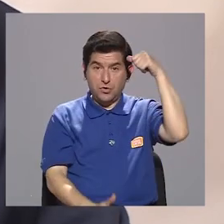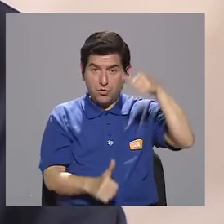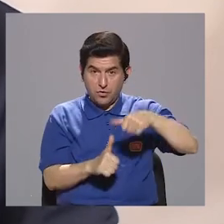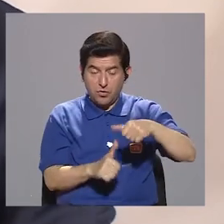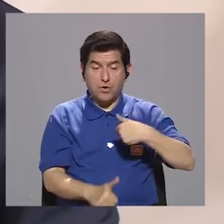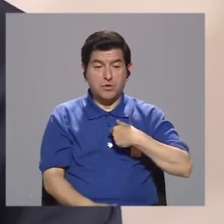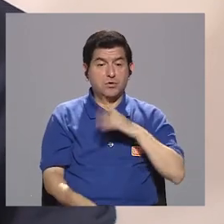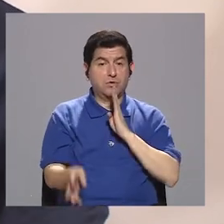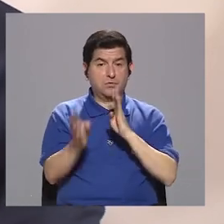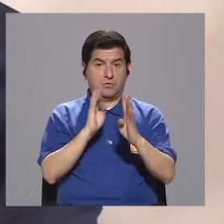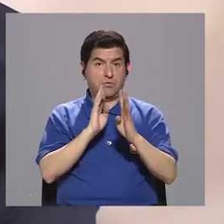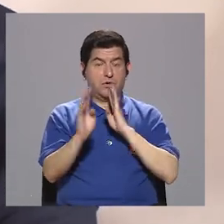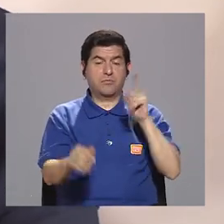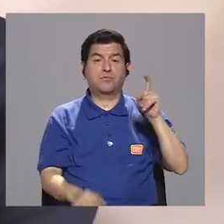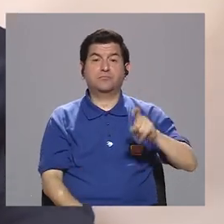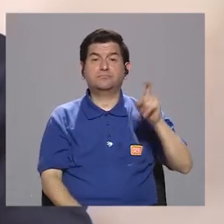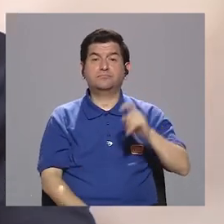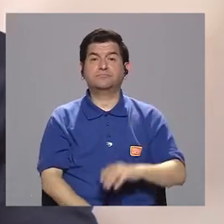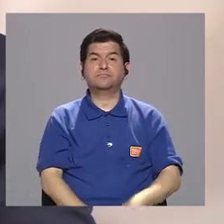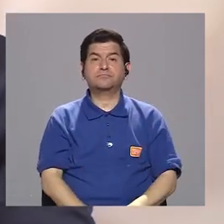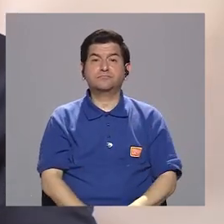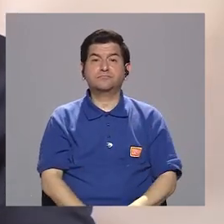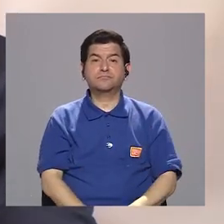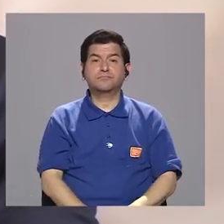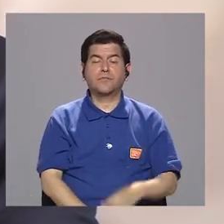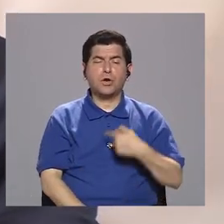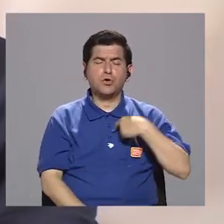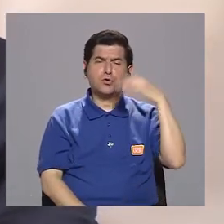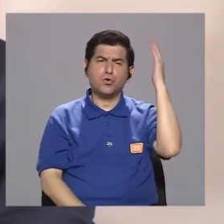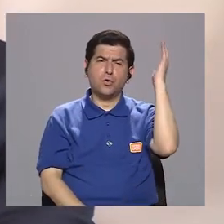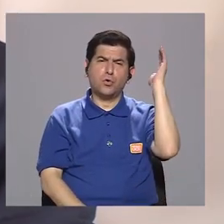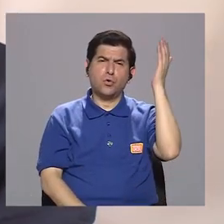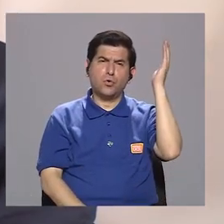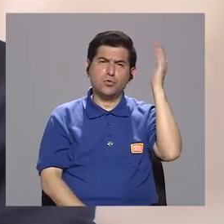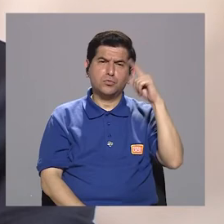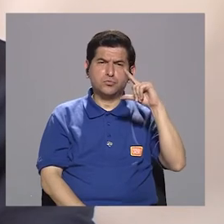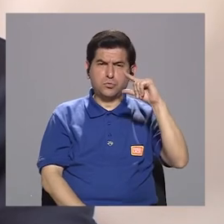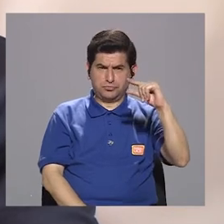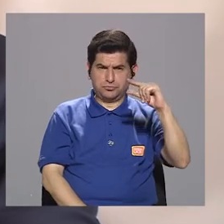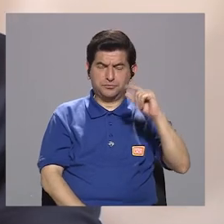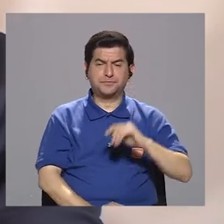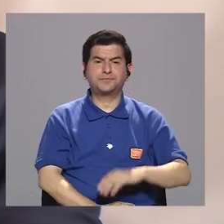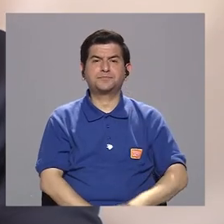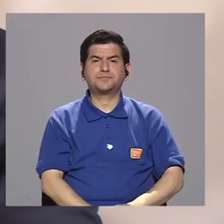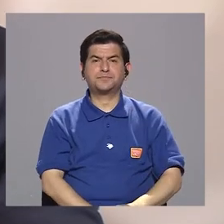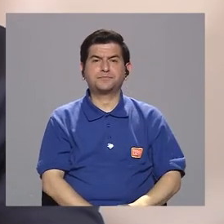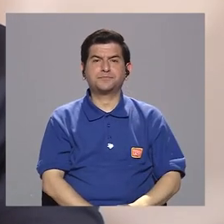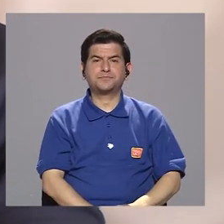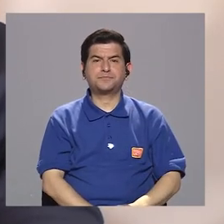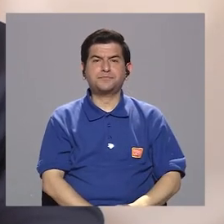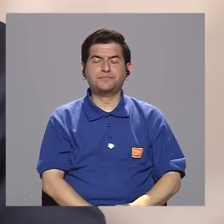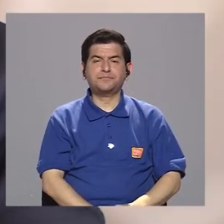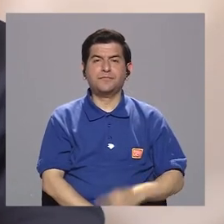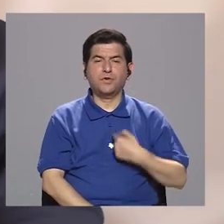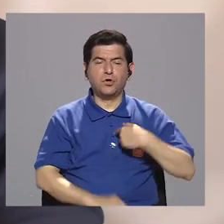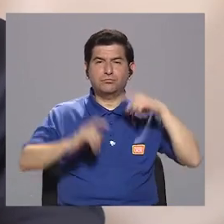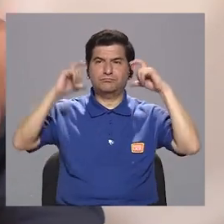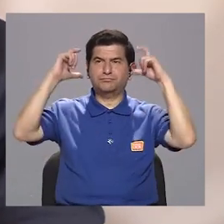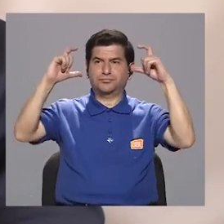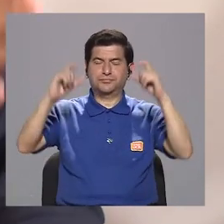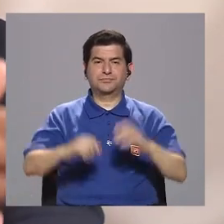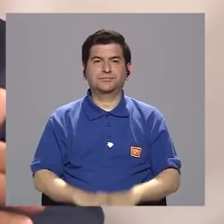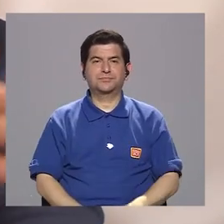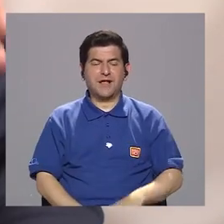mí me tocó hablar sobre eso, ¿verdad? Y entonces yo hice un discursito corto que lo titulé